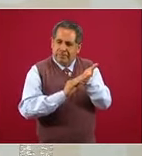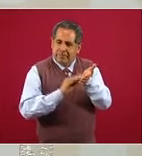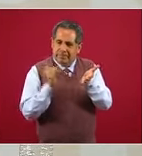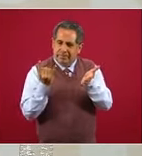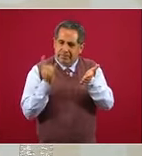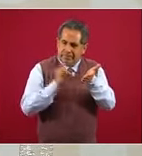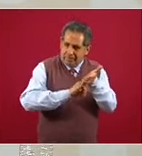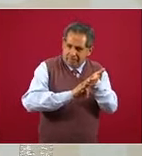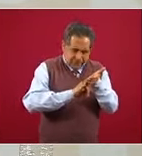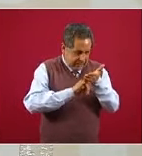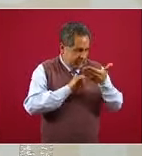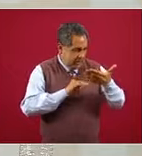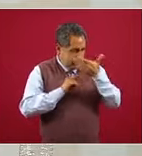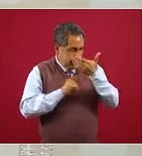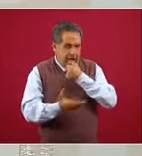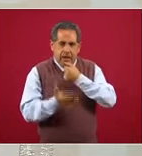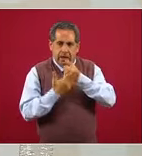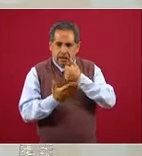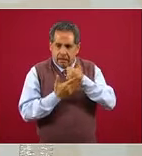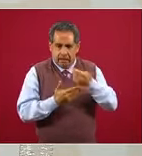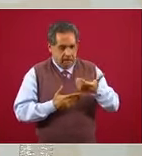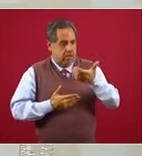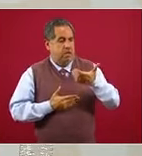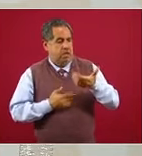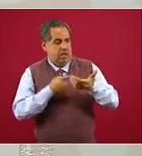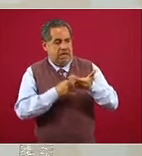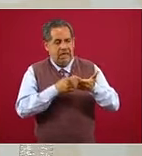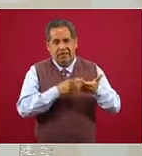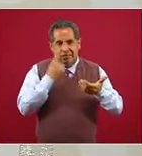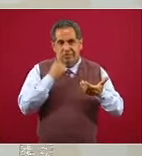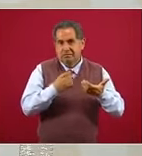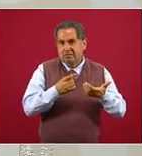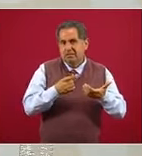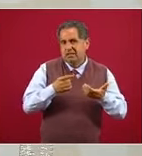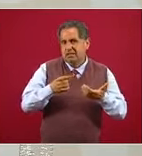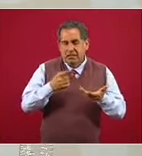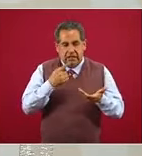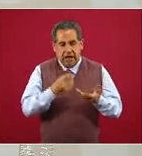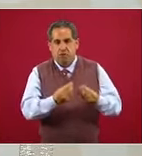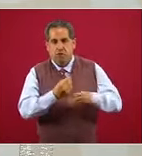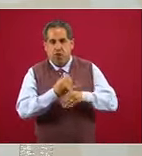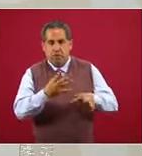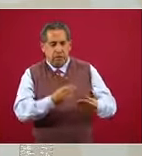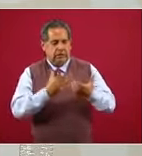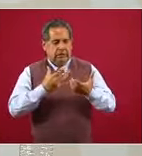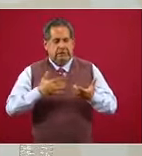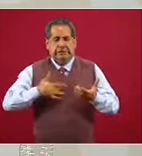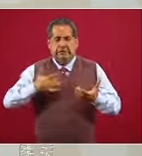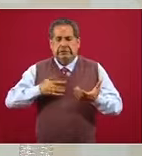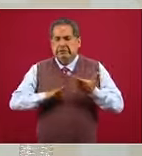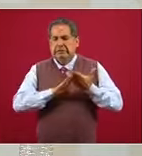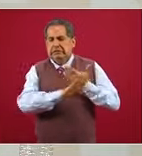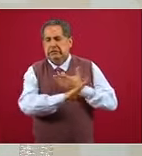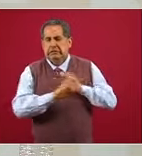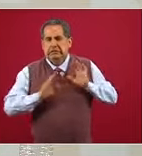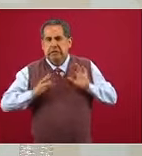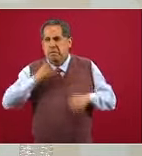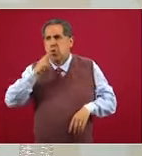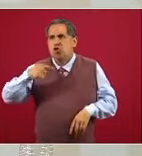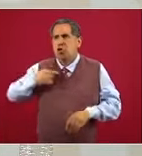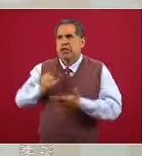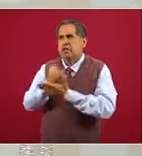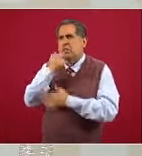nuevo etiquetado de alimentos y bebidas no alcohólicas, eso es información para que la gente tome la decisión.